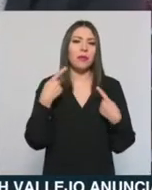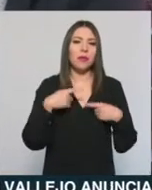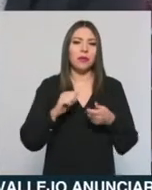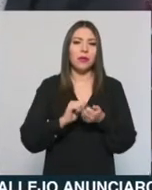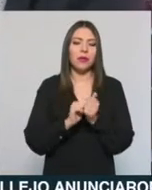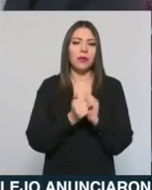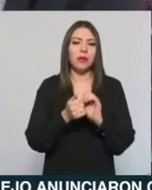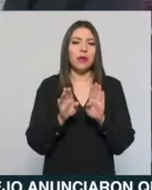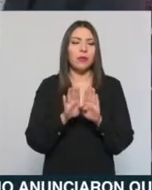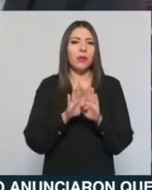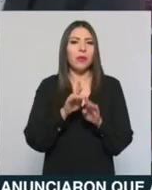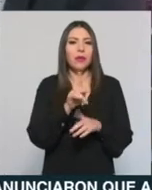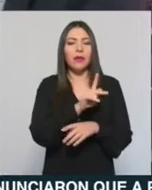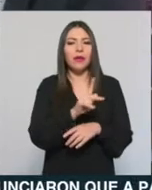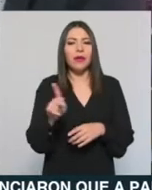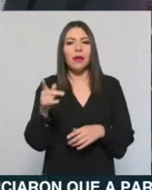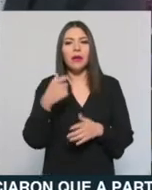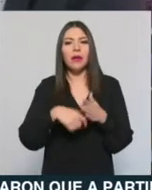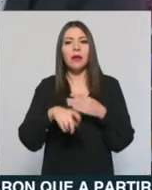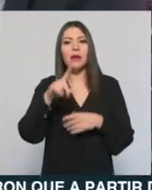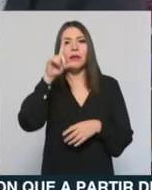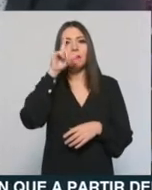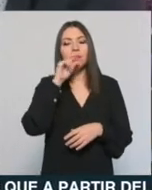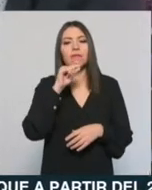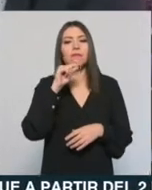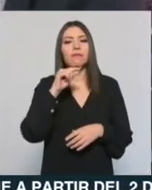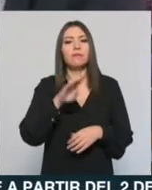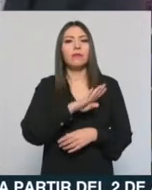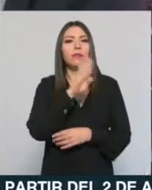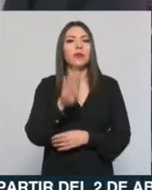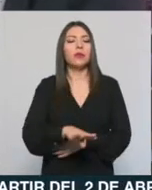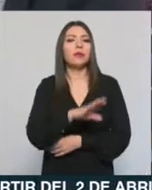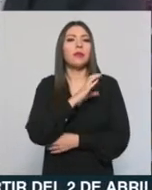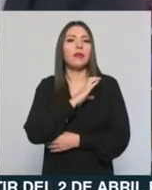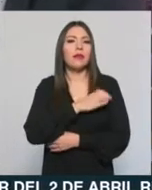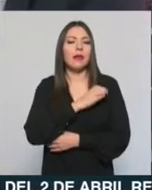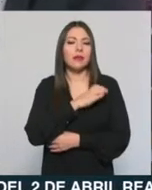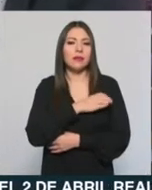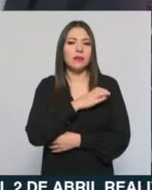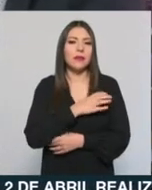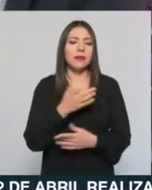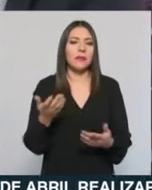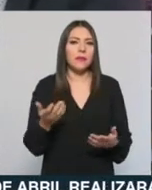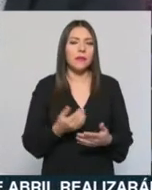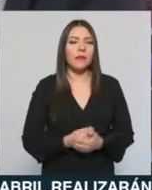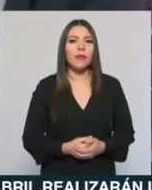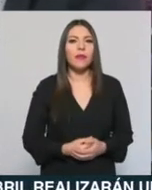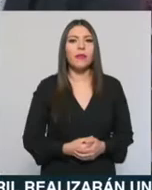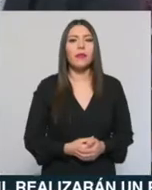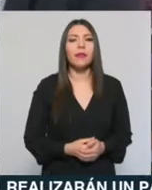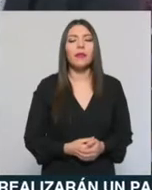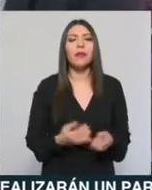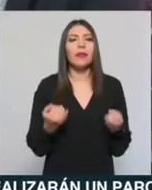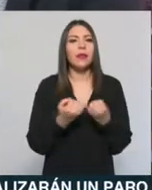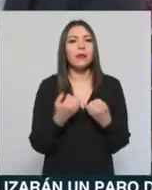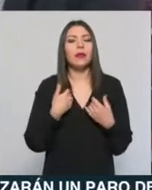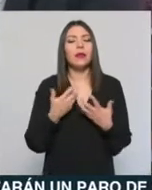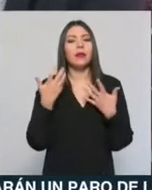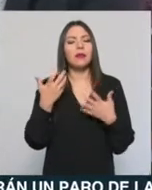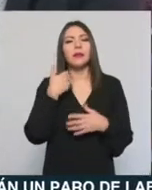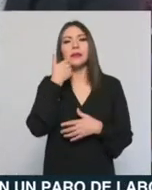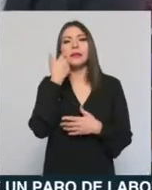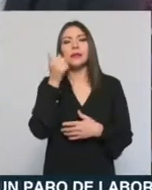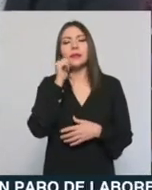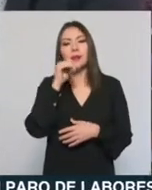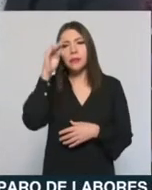pues han perdido la batalla de cáncer. Y pues obviamente también está inmiscuida toda su familia,